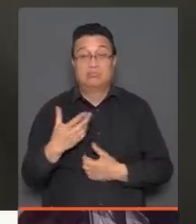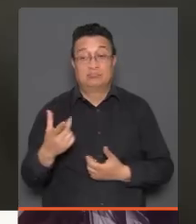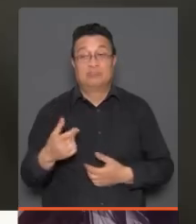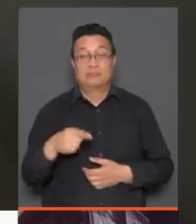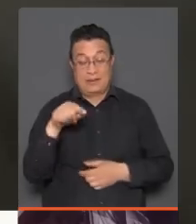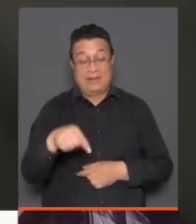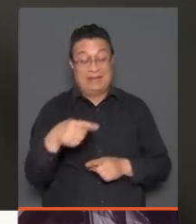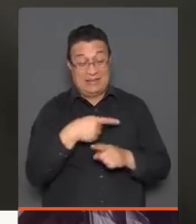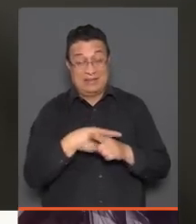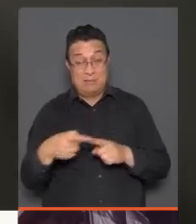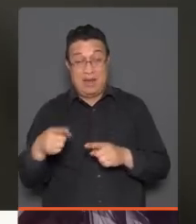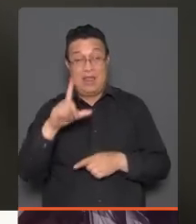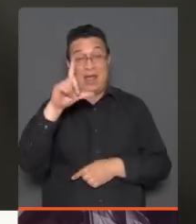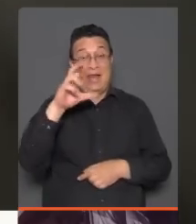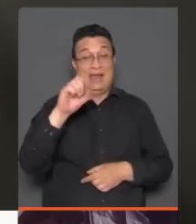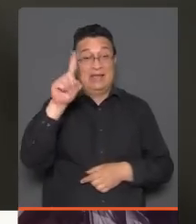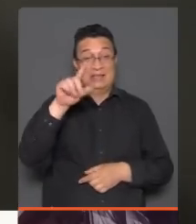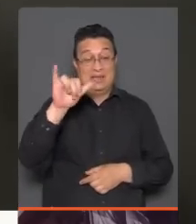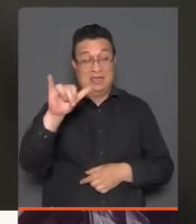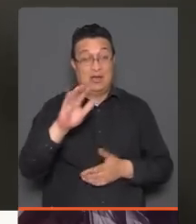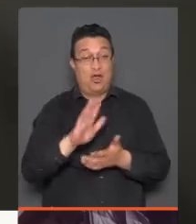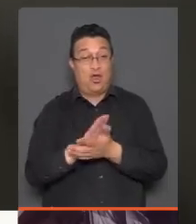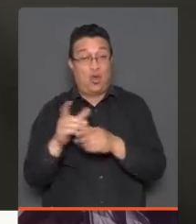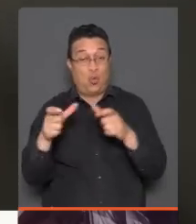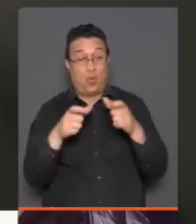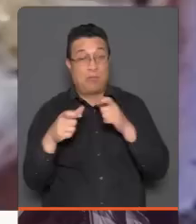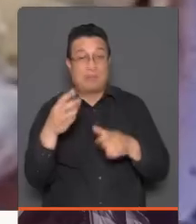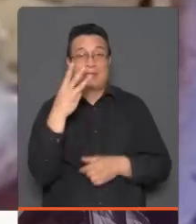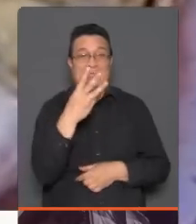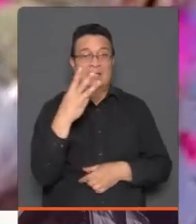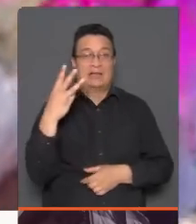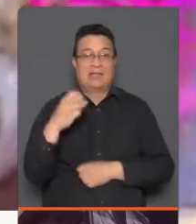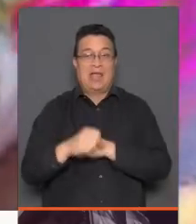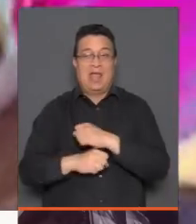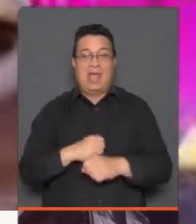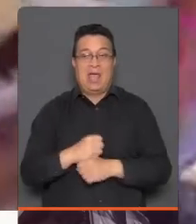semana Leslie habría cumplido 33 años.